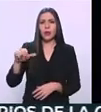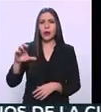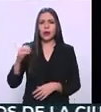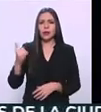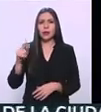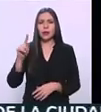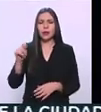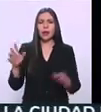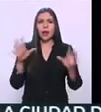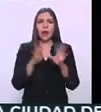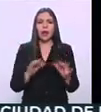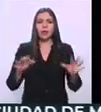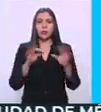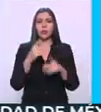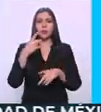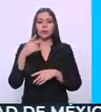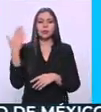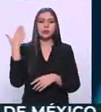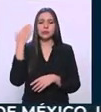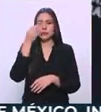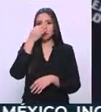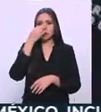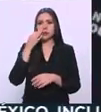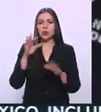reciente informe de labores.